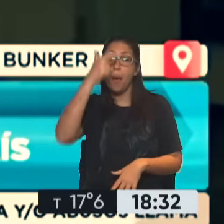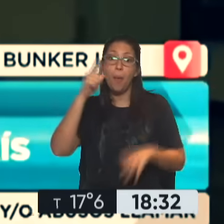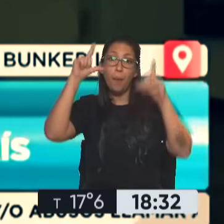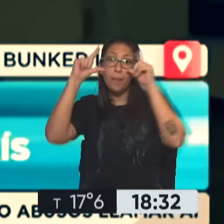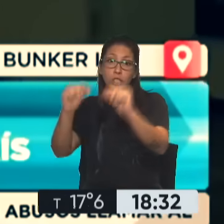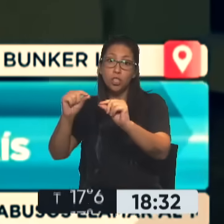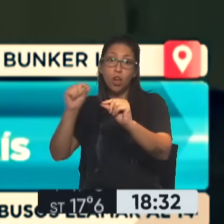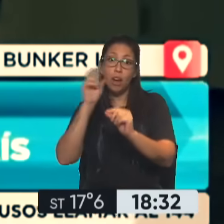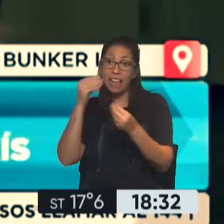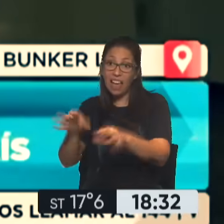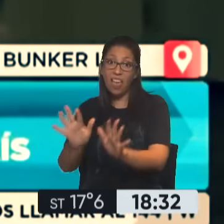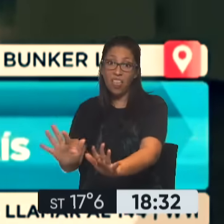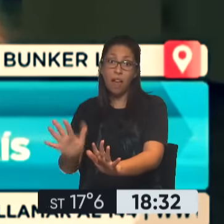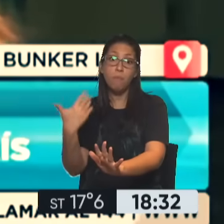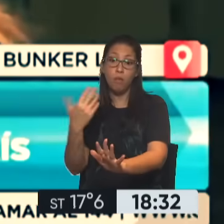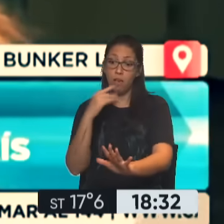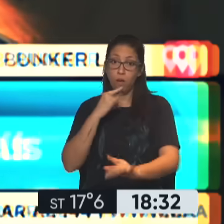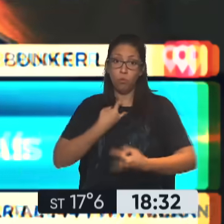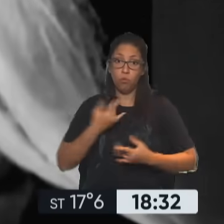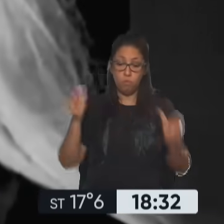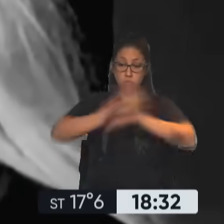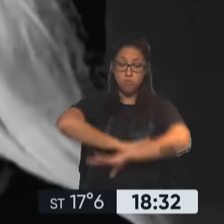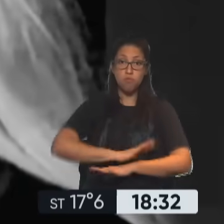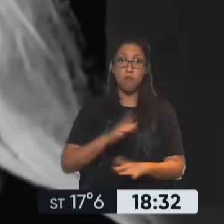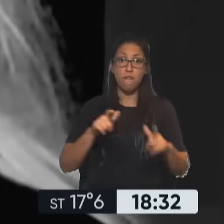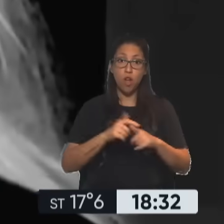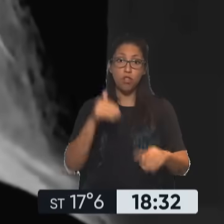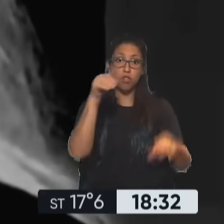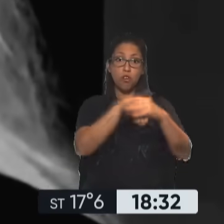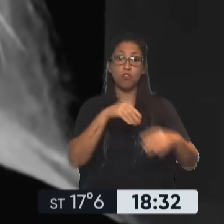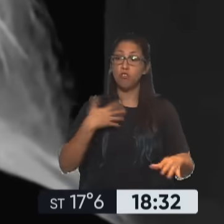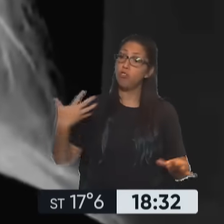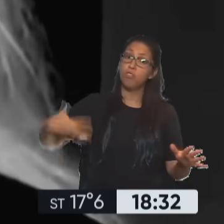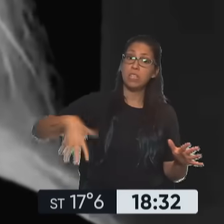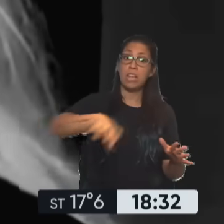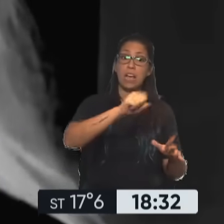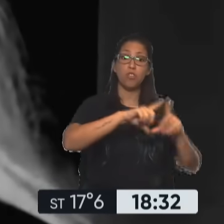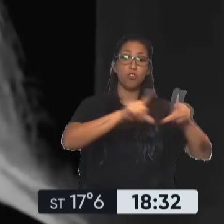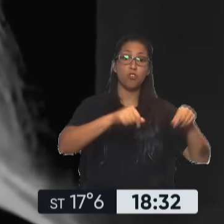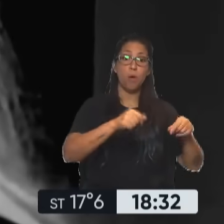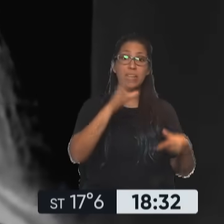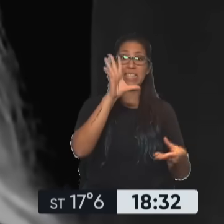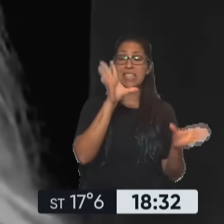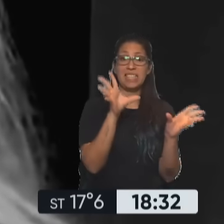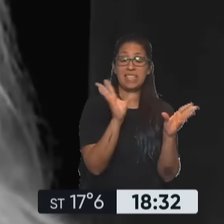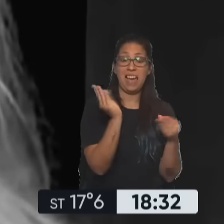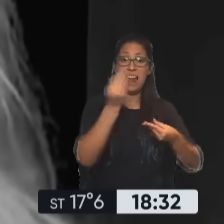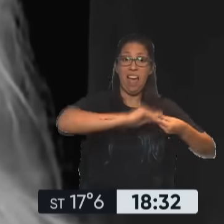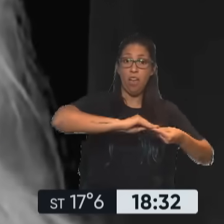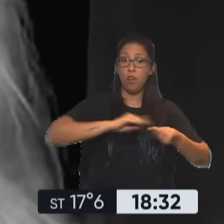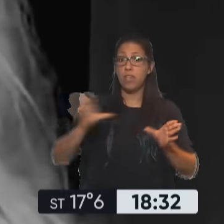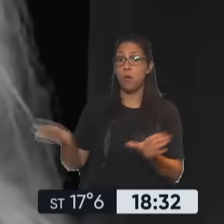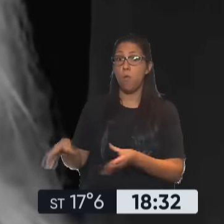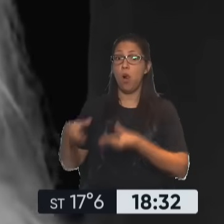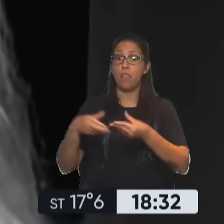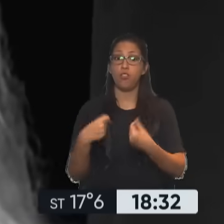cometer el error de impugnar su propio voto sin querer. Entonces salí con el sobre cerrado y con las boletas y